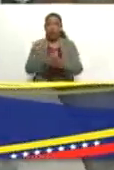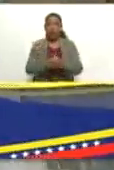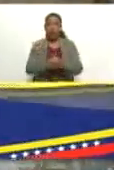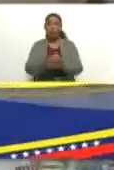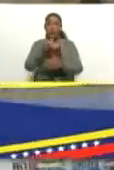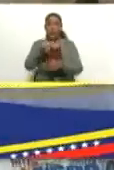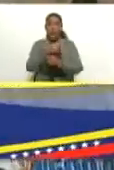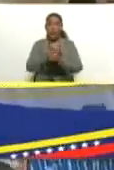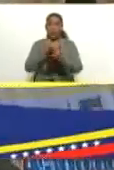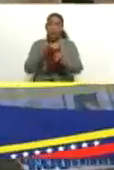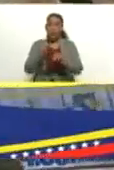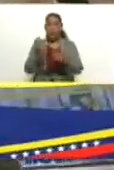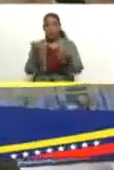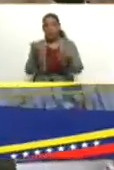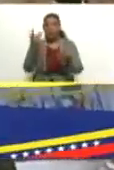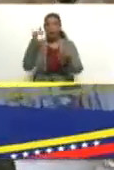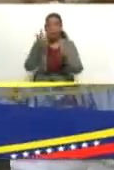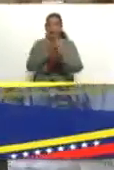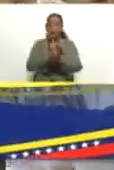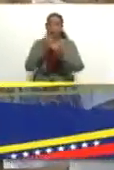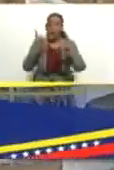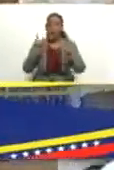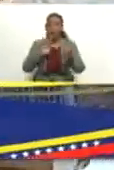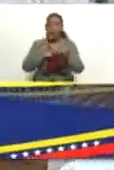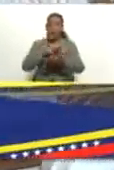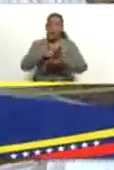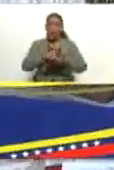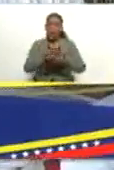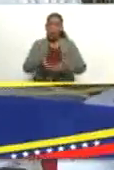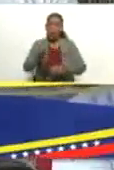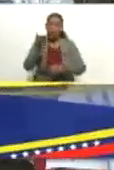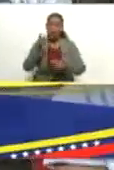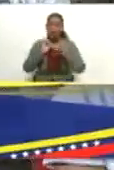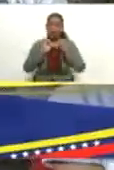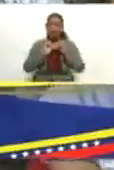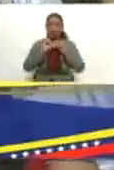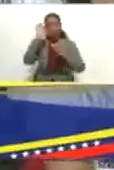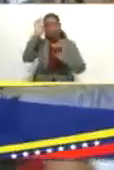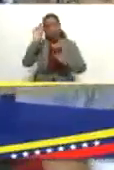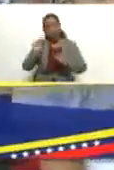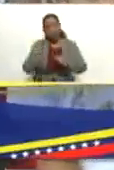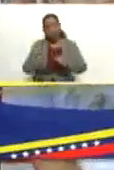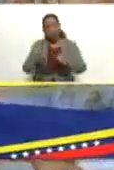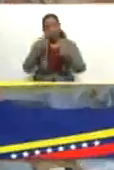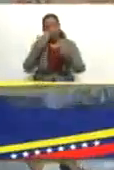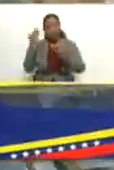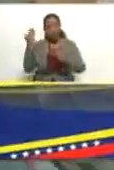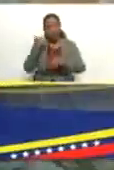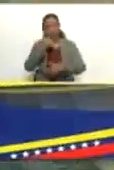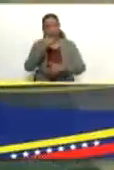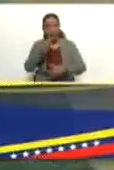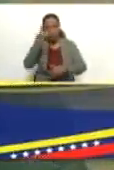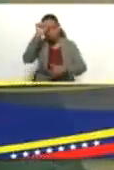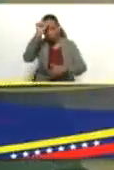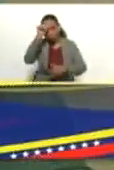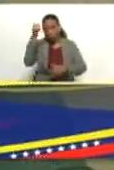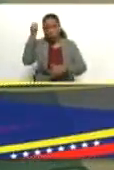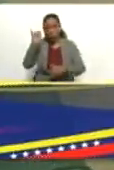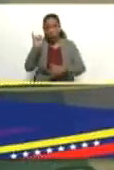Independencia tenemos una democracia participativa, protagonista, pero constante, a diario. Fíjese que este próximo domingo tenemos